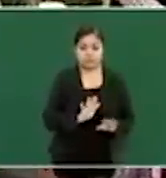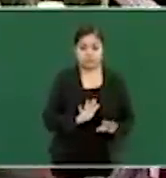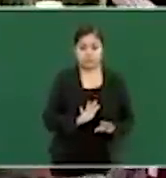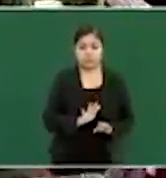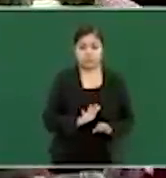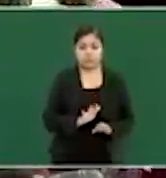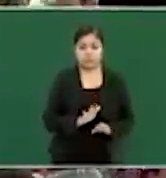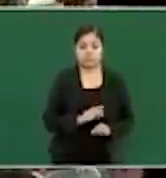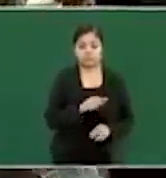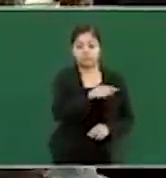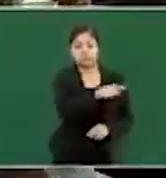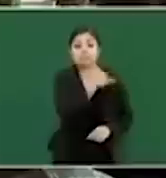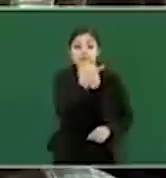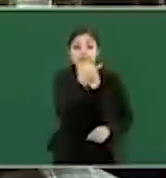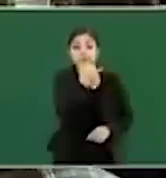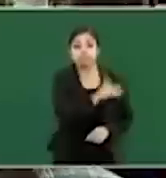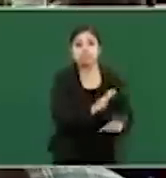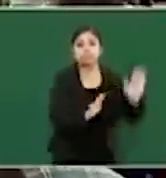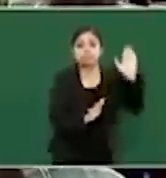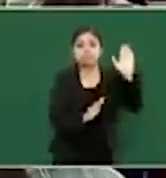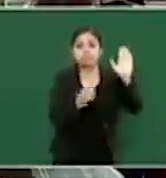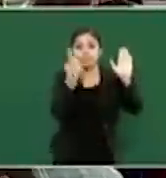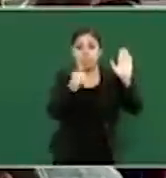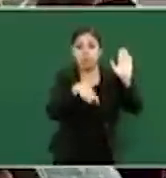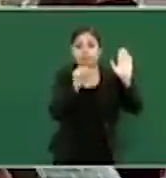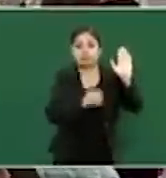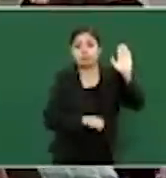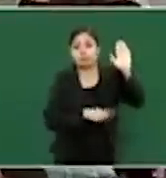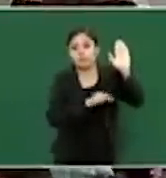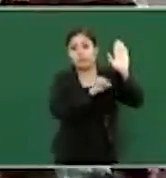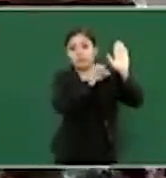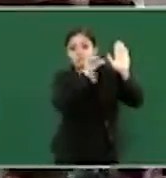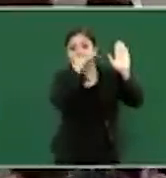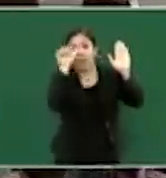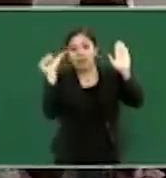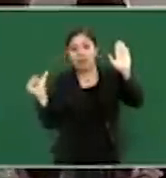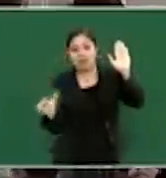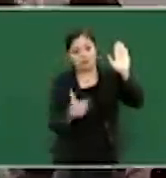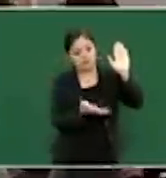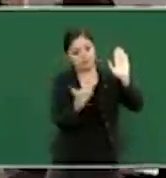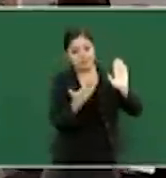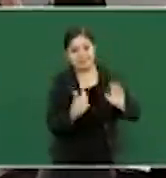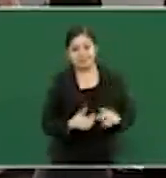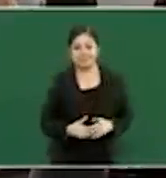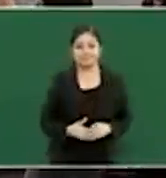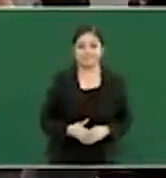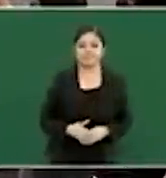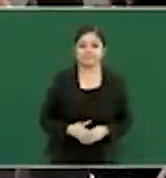Él quedó pendiente, lleva una semana levantando la mano.